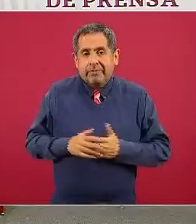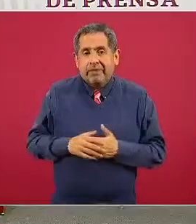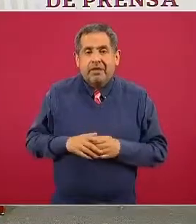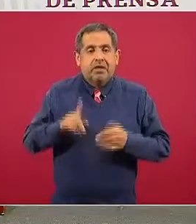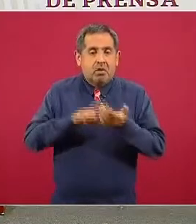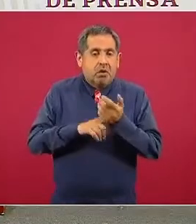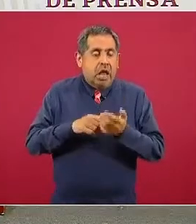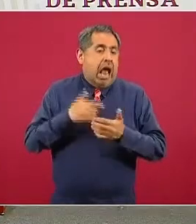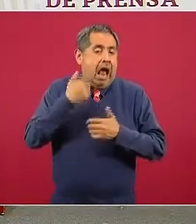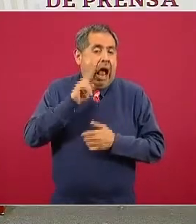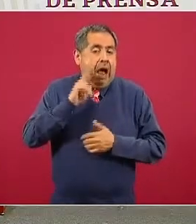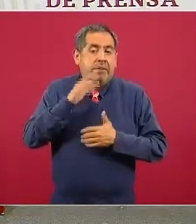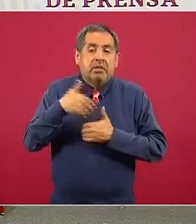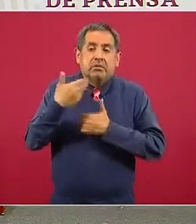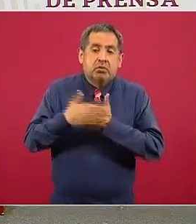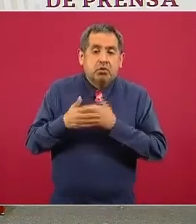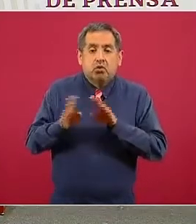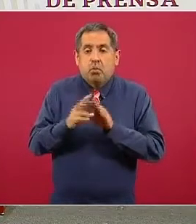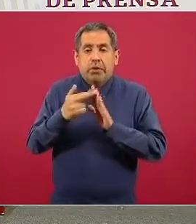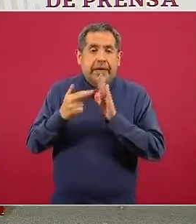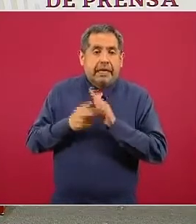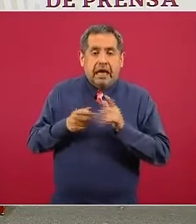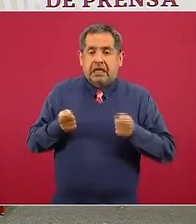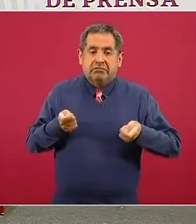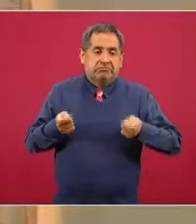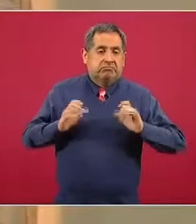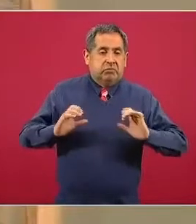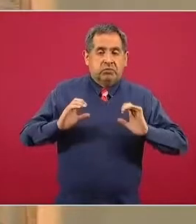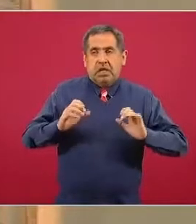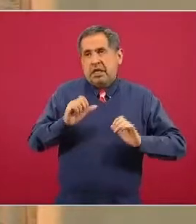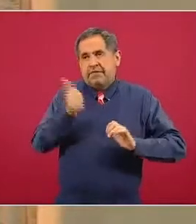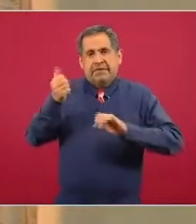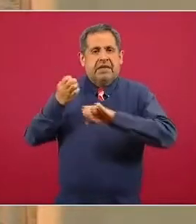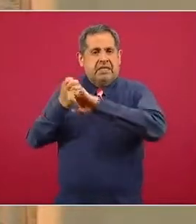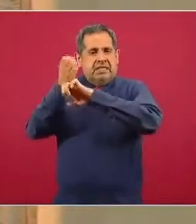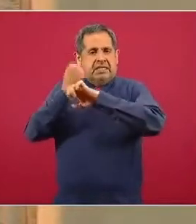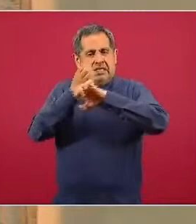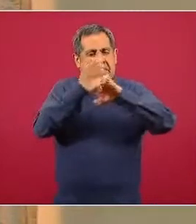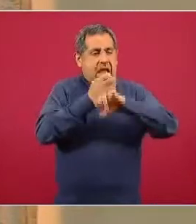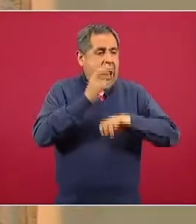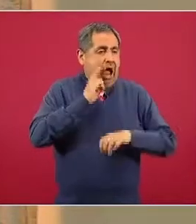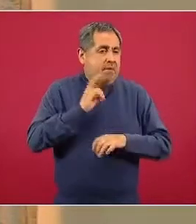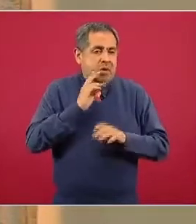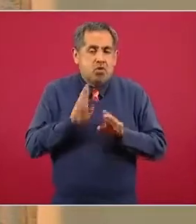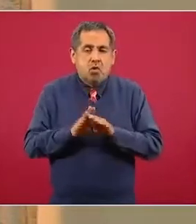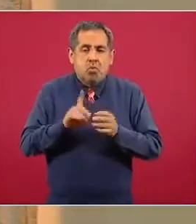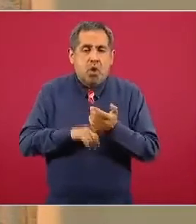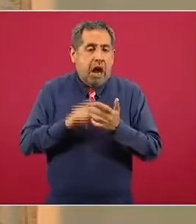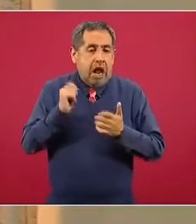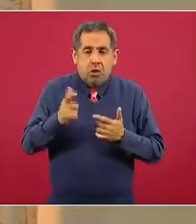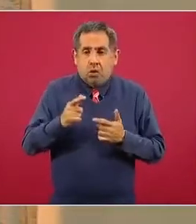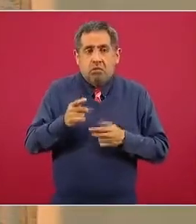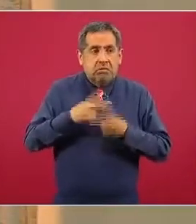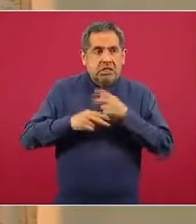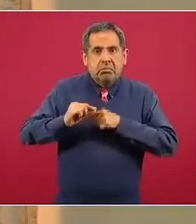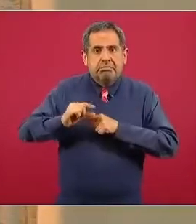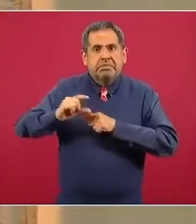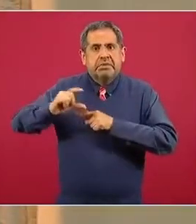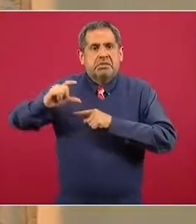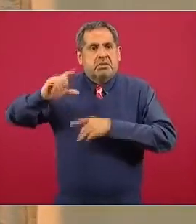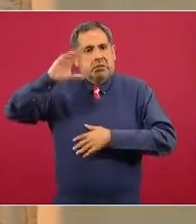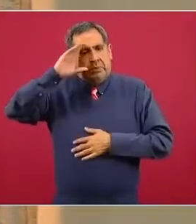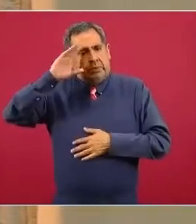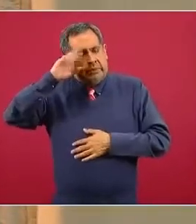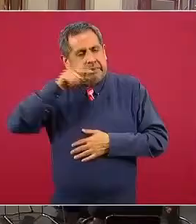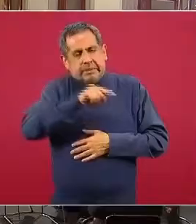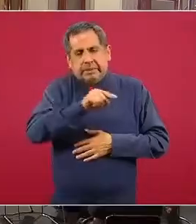las medidas de mitigación que se estén implementando, sobre todo en aquellas entidades que están teniendo incrementos en su transmisión y en